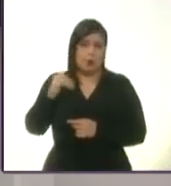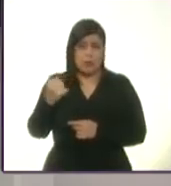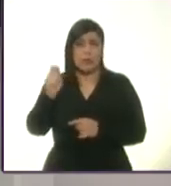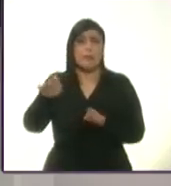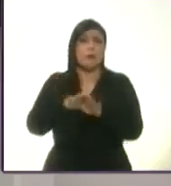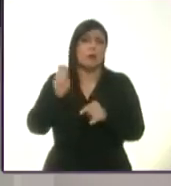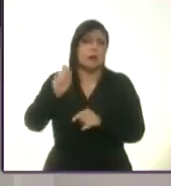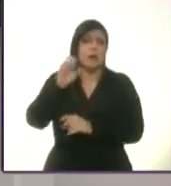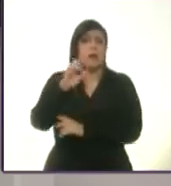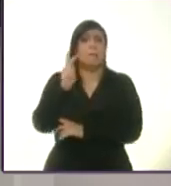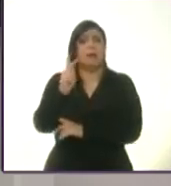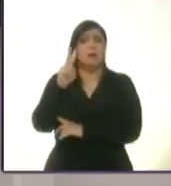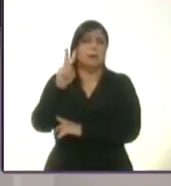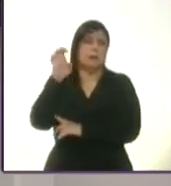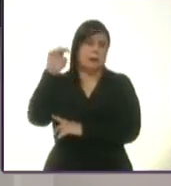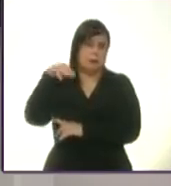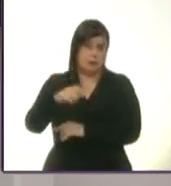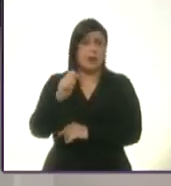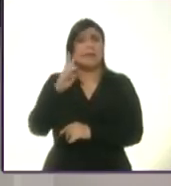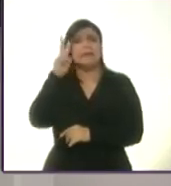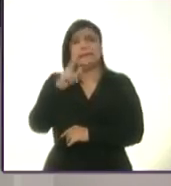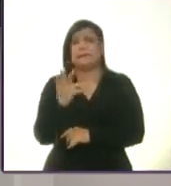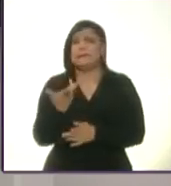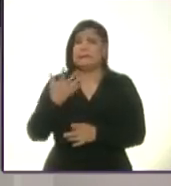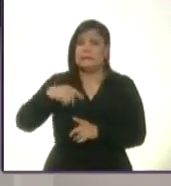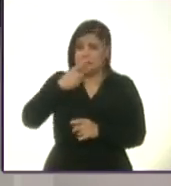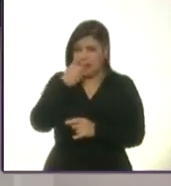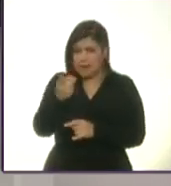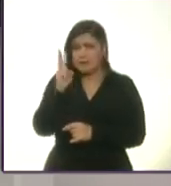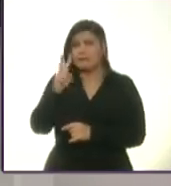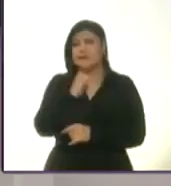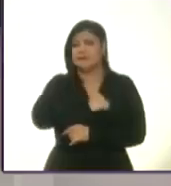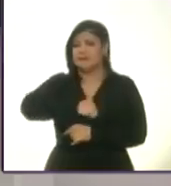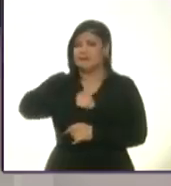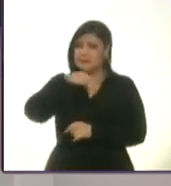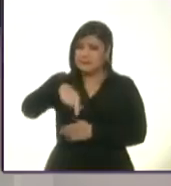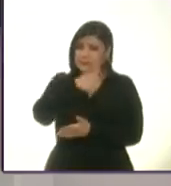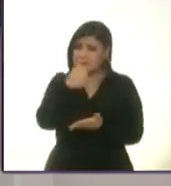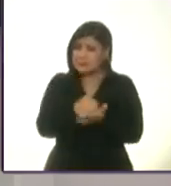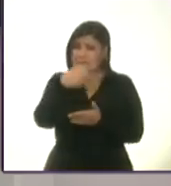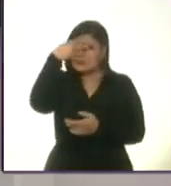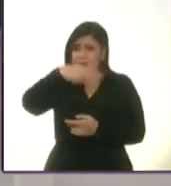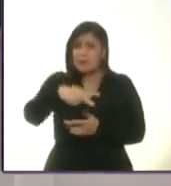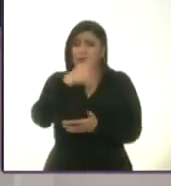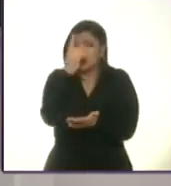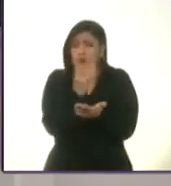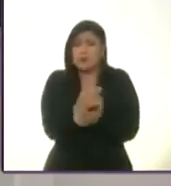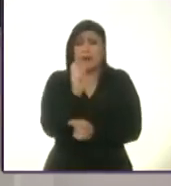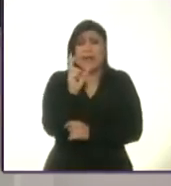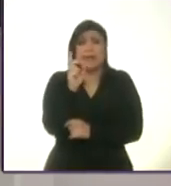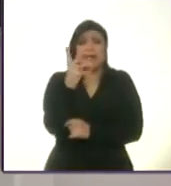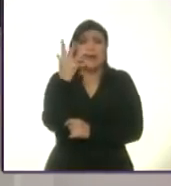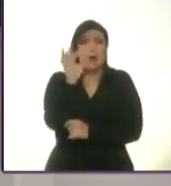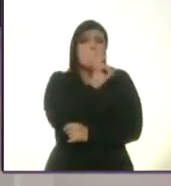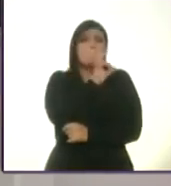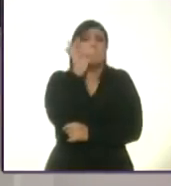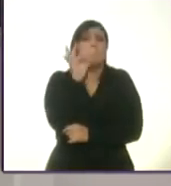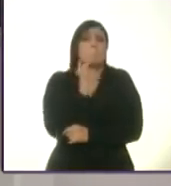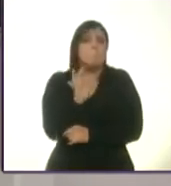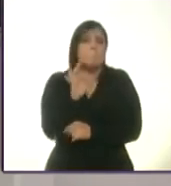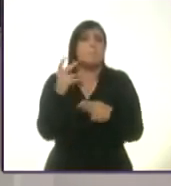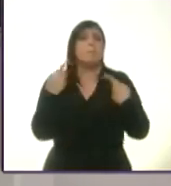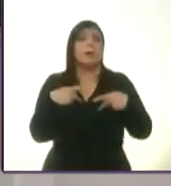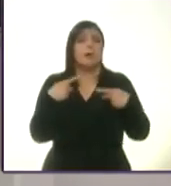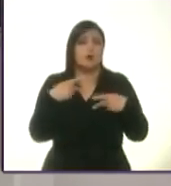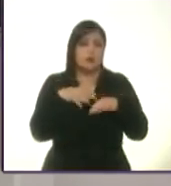méxico es lamentable saber que en la ciudad de mexico únicamente el 35 por ciento de los servidores